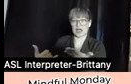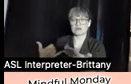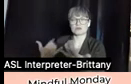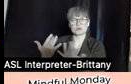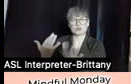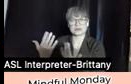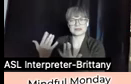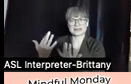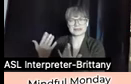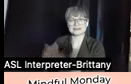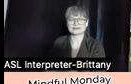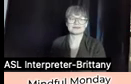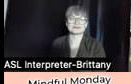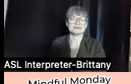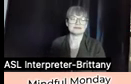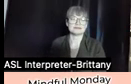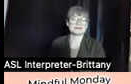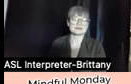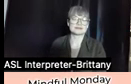que no lo van a hacer.